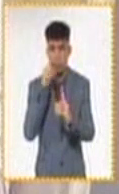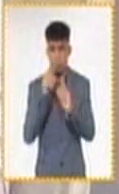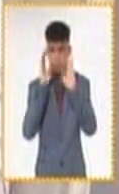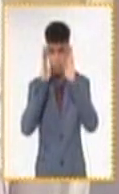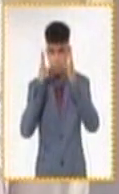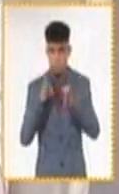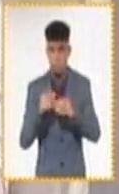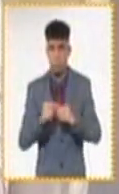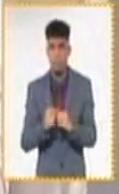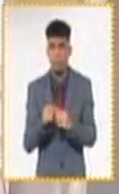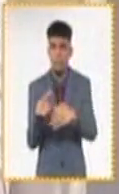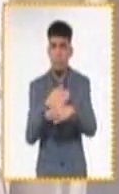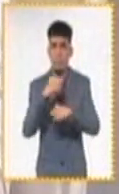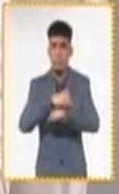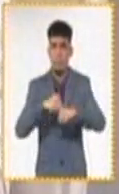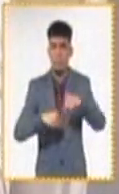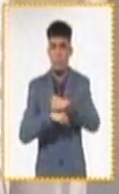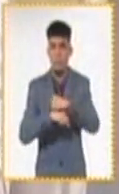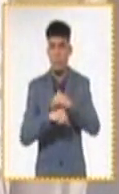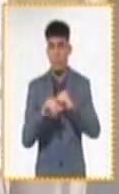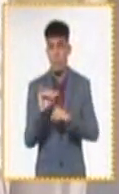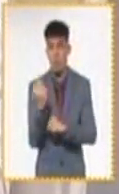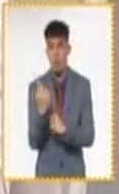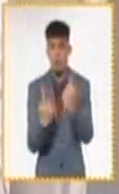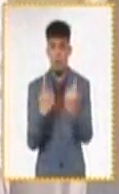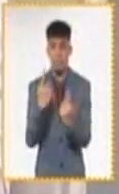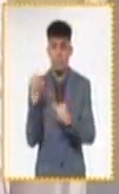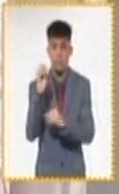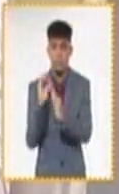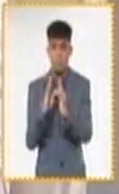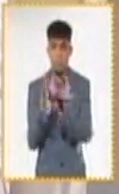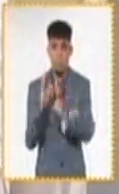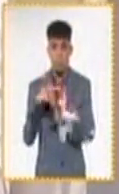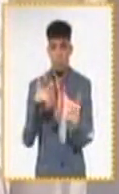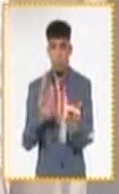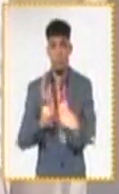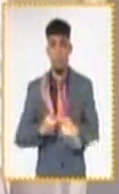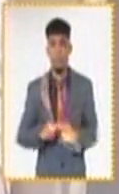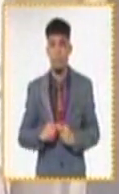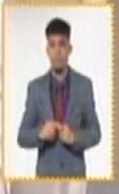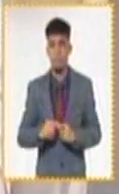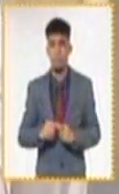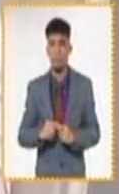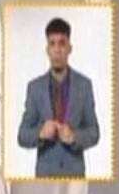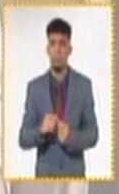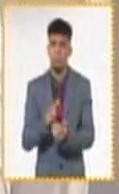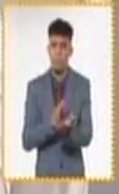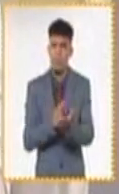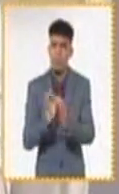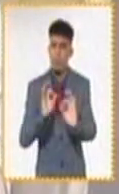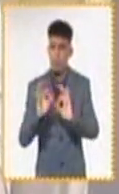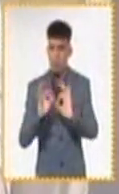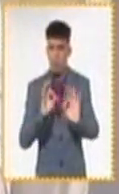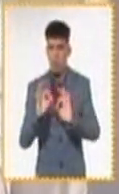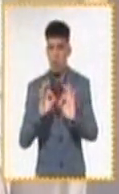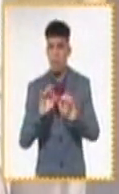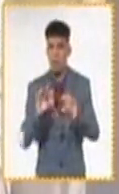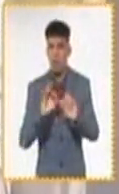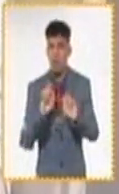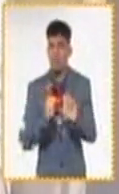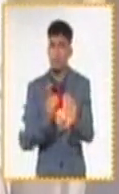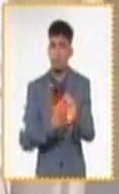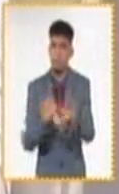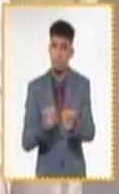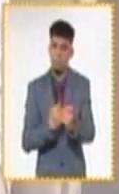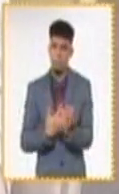ambas estructuras, ambas organizaciones, es la de consensuar, construir un frente común, dar la batalla de